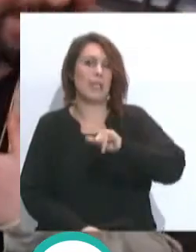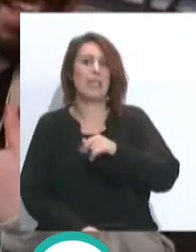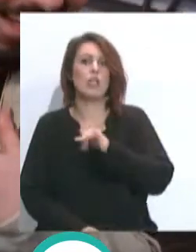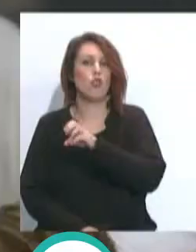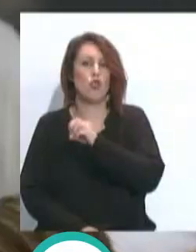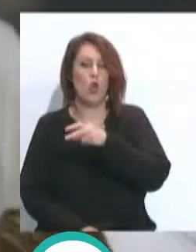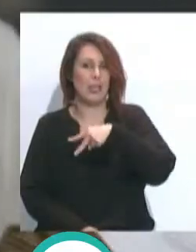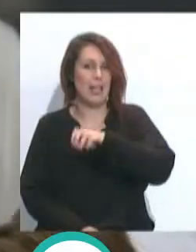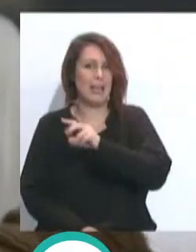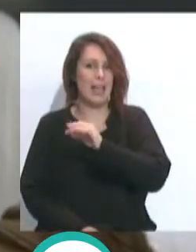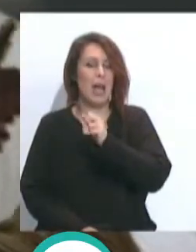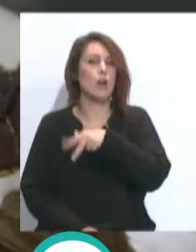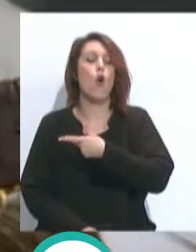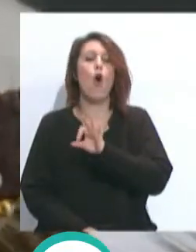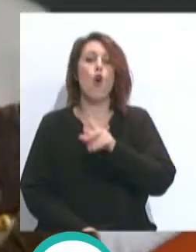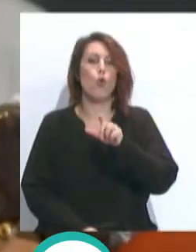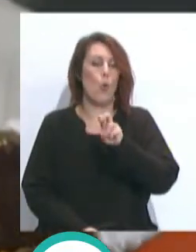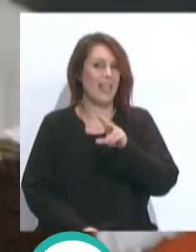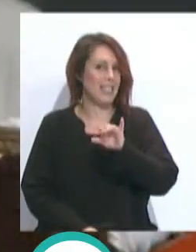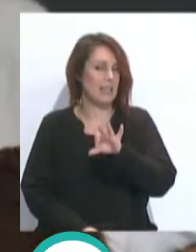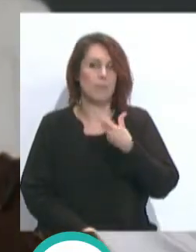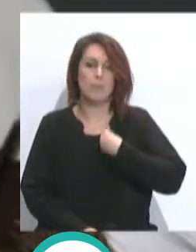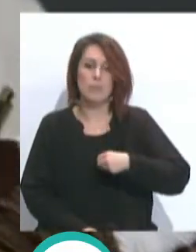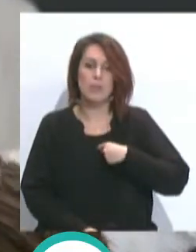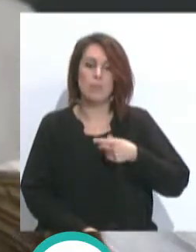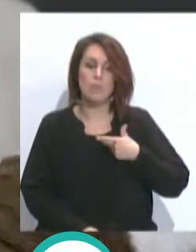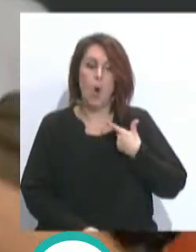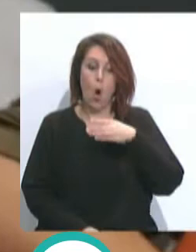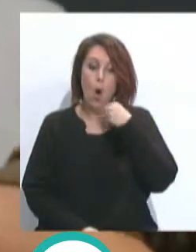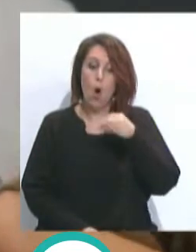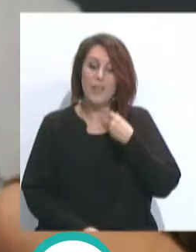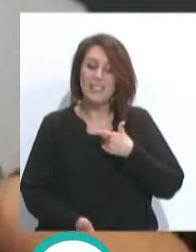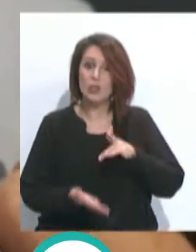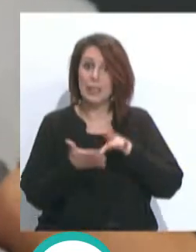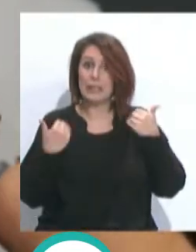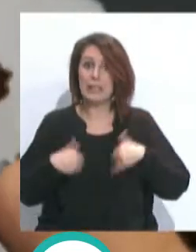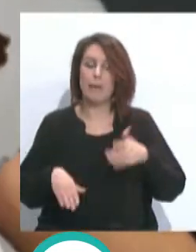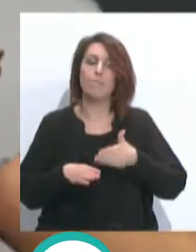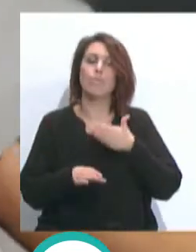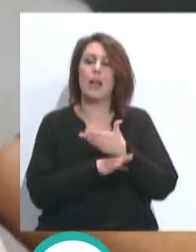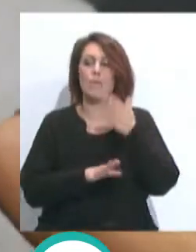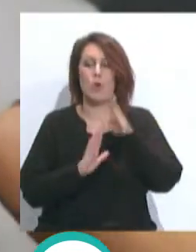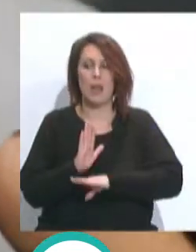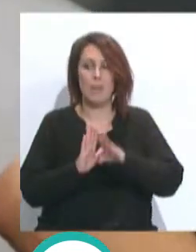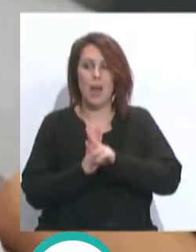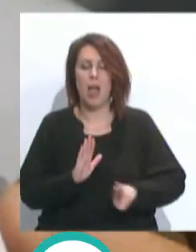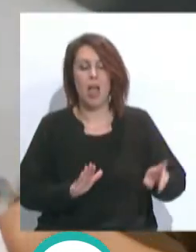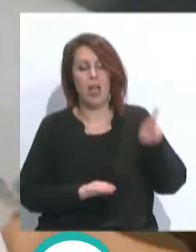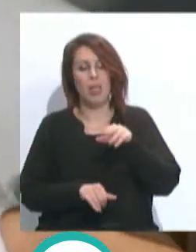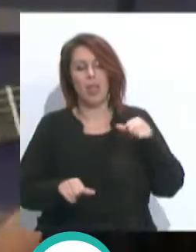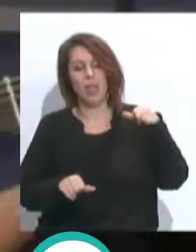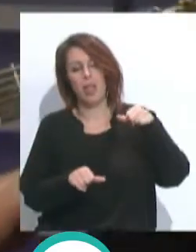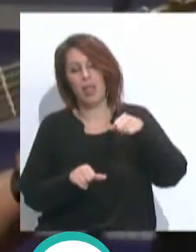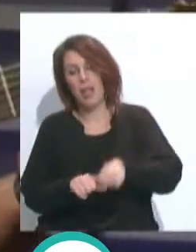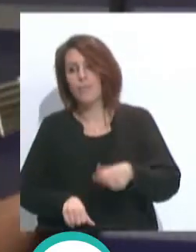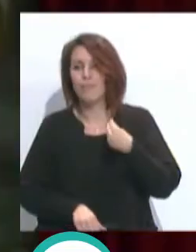Luis Rivero, que tienen en común, entre otras cuestiones, el haber pasado por la cantera, estuvieron presentes en el programa haciendo un recorrido por sus